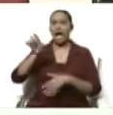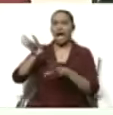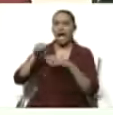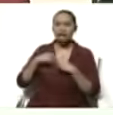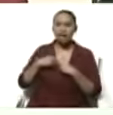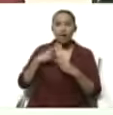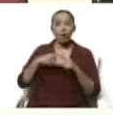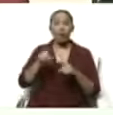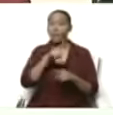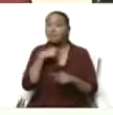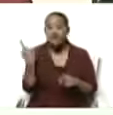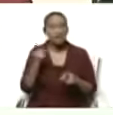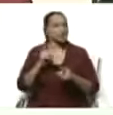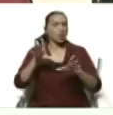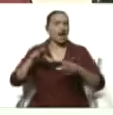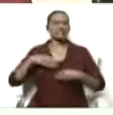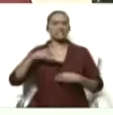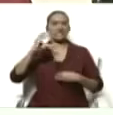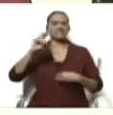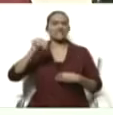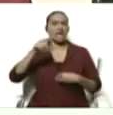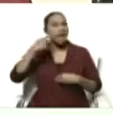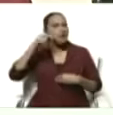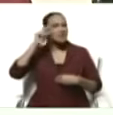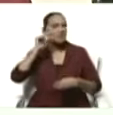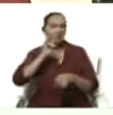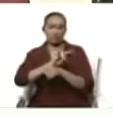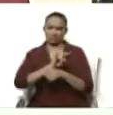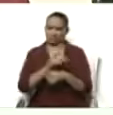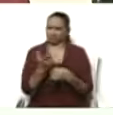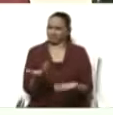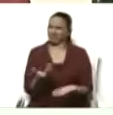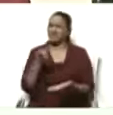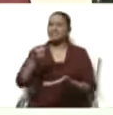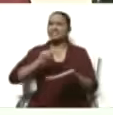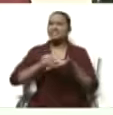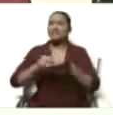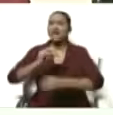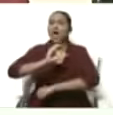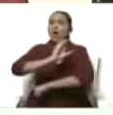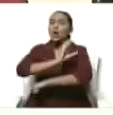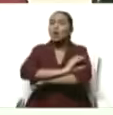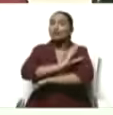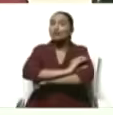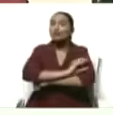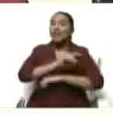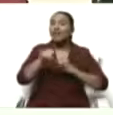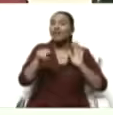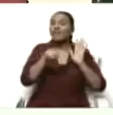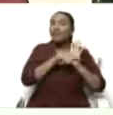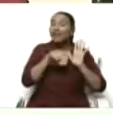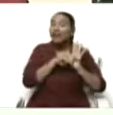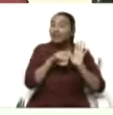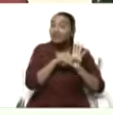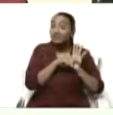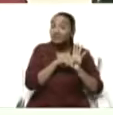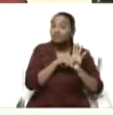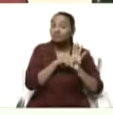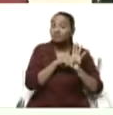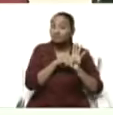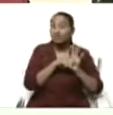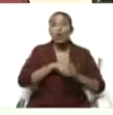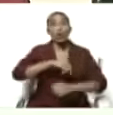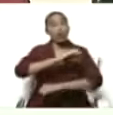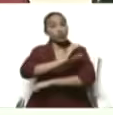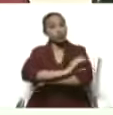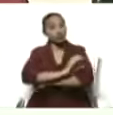reconocen una conducta ambigua una conducta que deja mucho que desear de alguien que que se dirige a